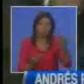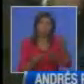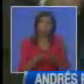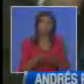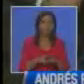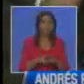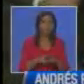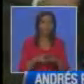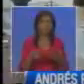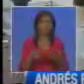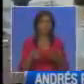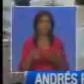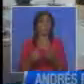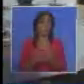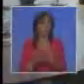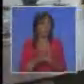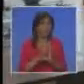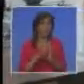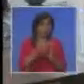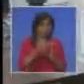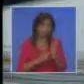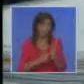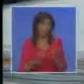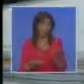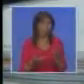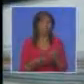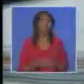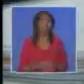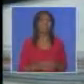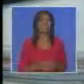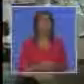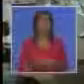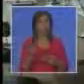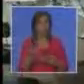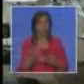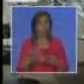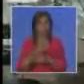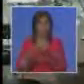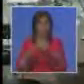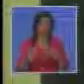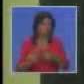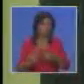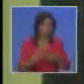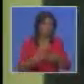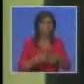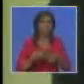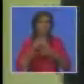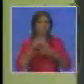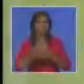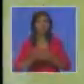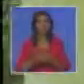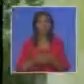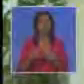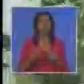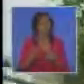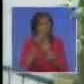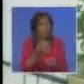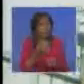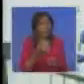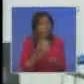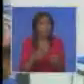por razones de orden jurídico. Este vacío legal ha sido expuesto en el seno del Consejo de Participación Ciudadana, pero sin respuesta